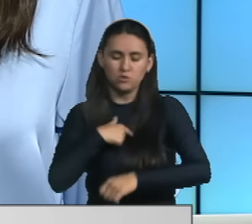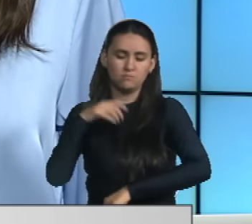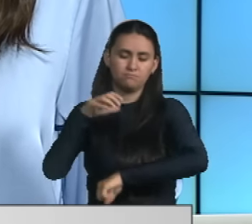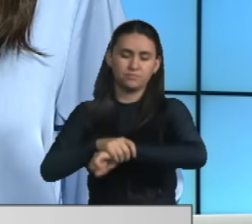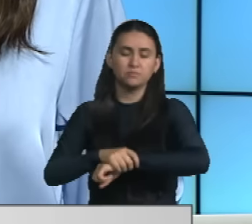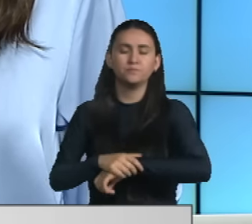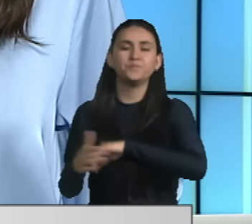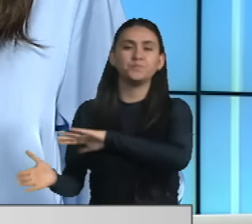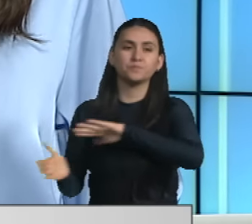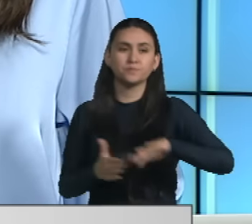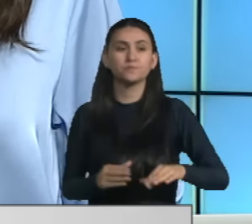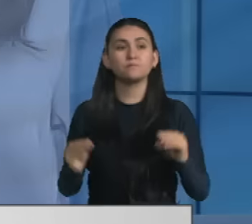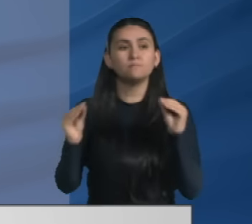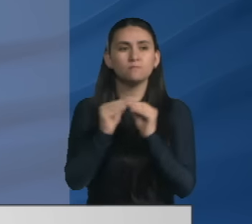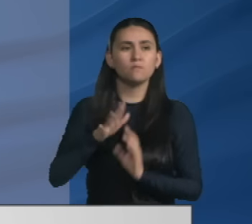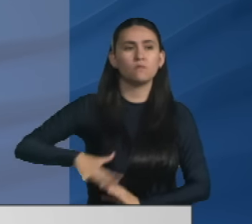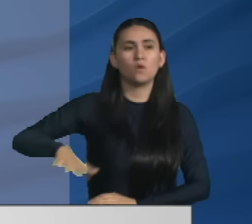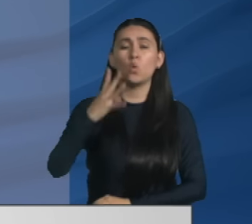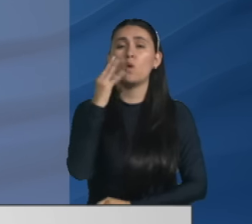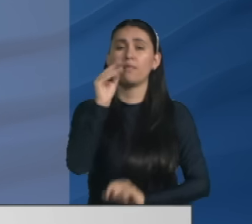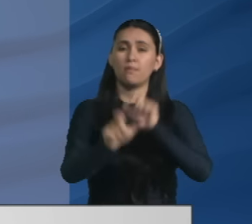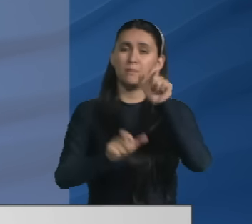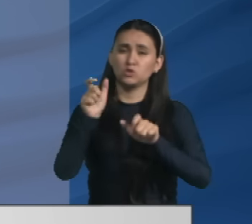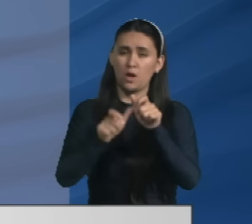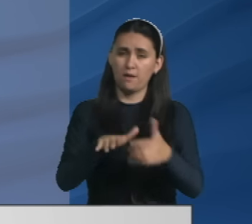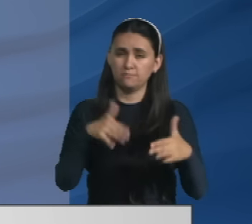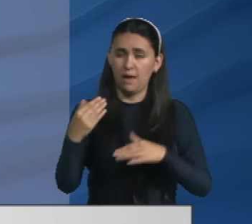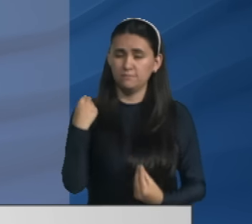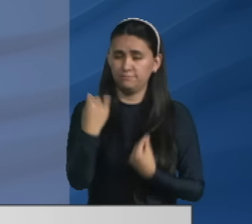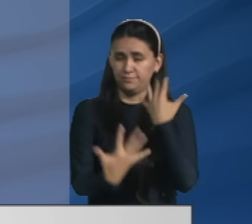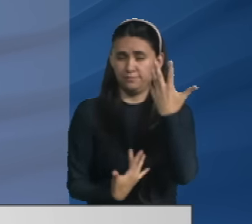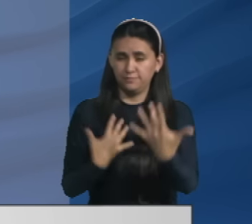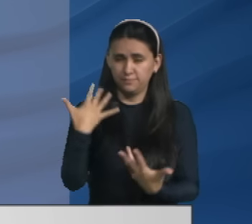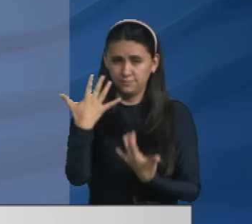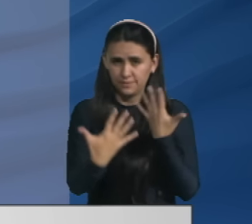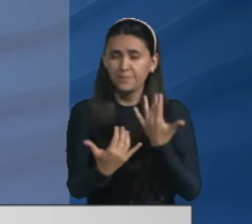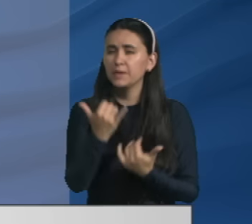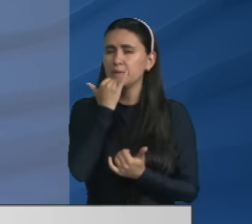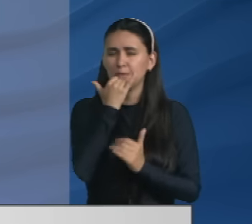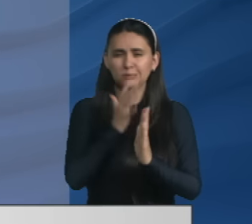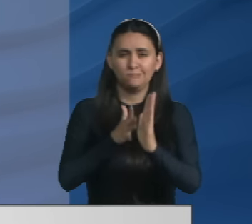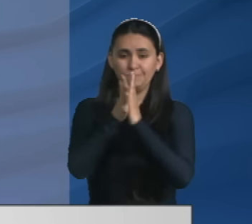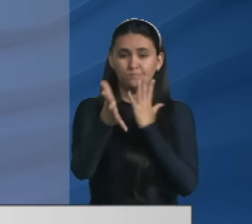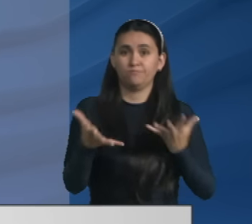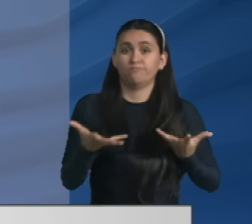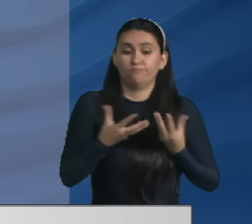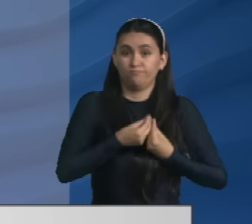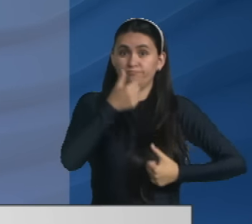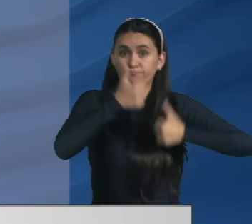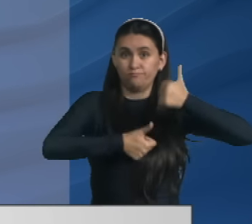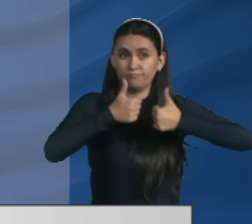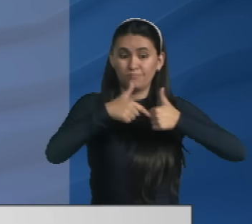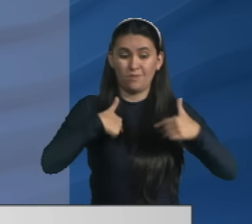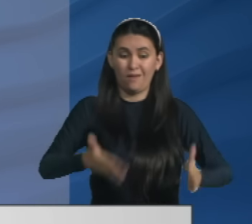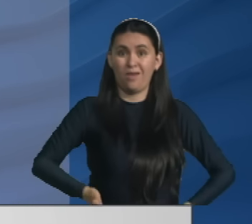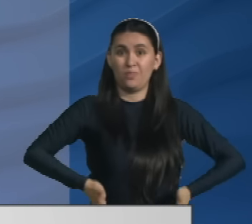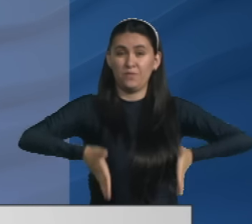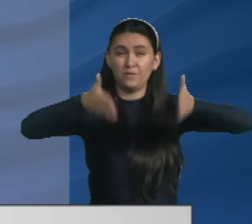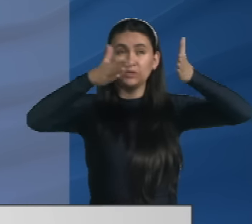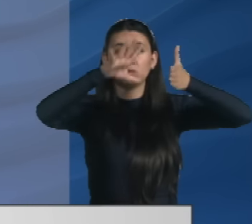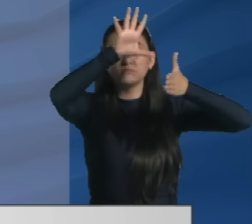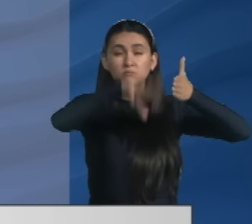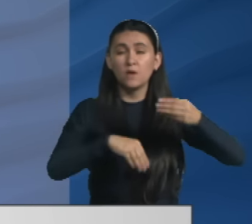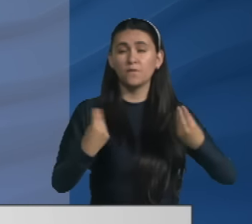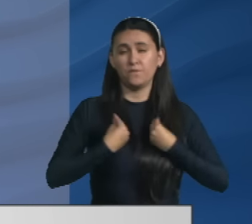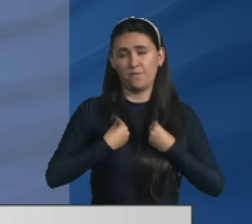menos 49 personas sin vida y docenas de personas heridas. De acuerdo al reporte de las autoridades, en este edificio vivían